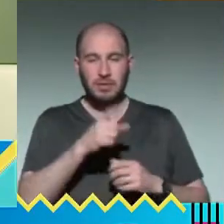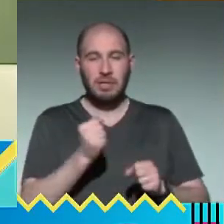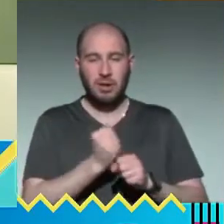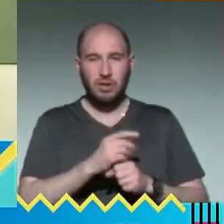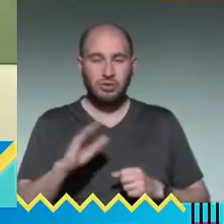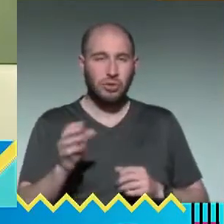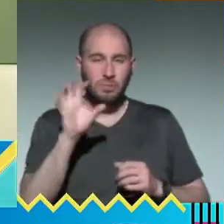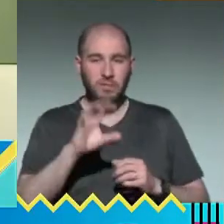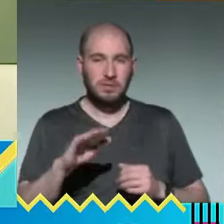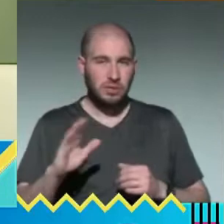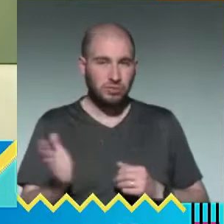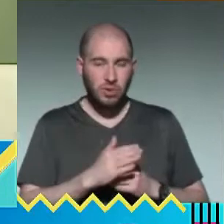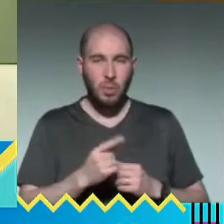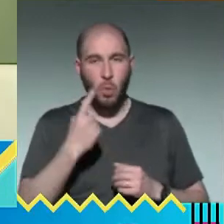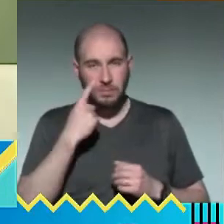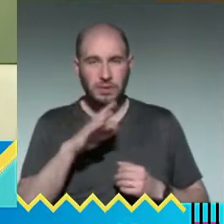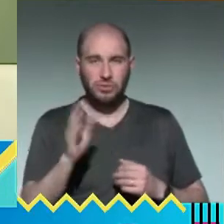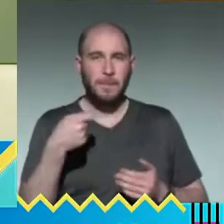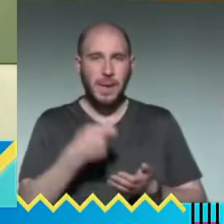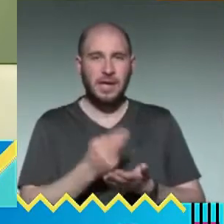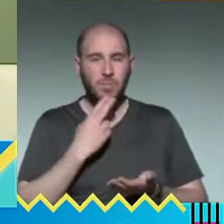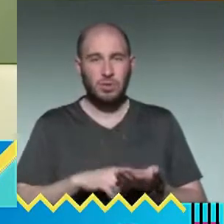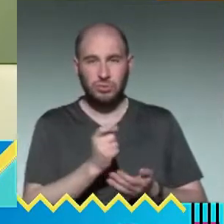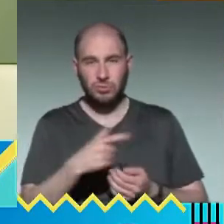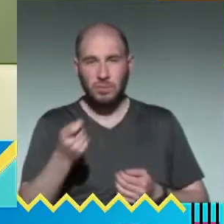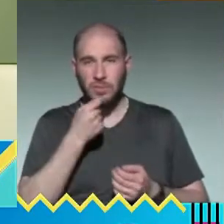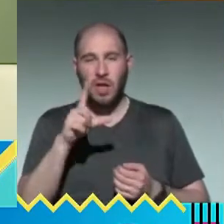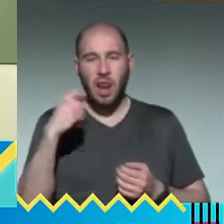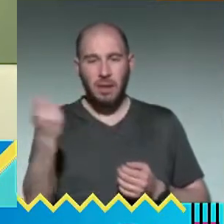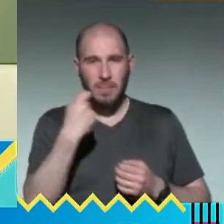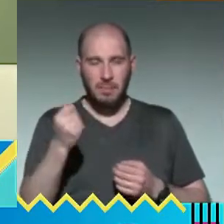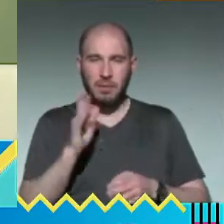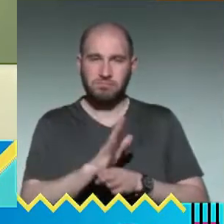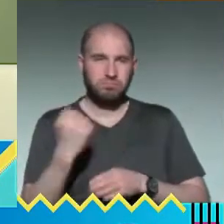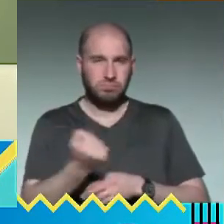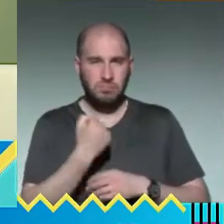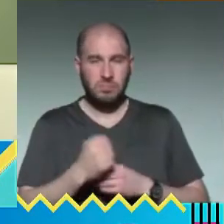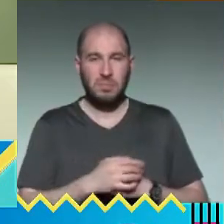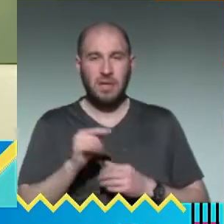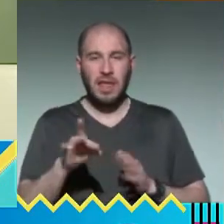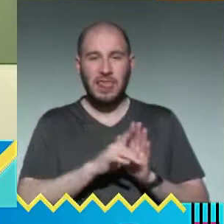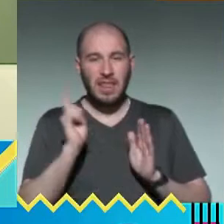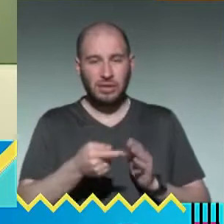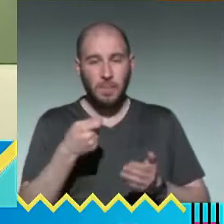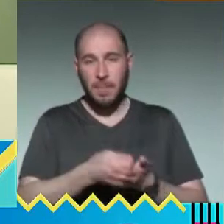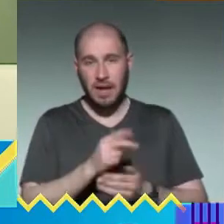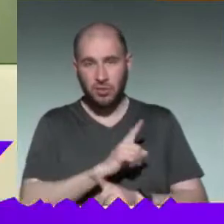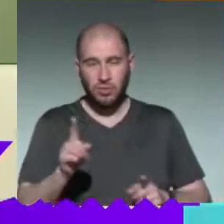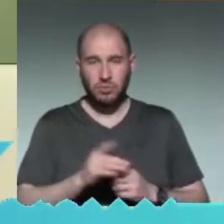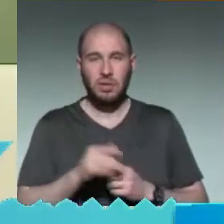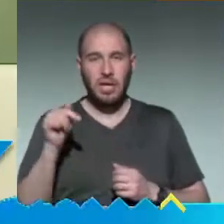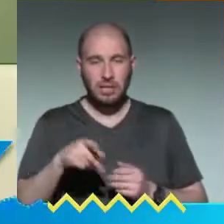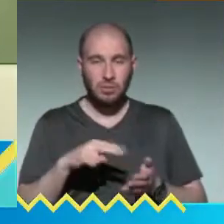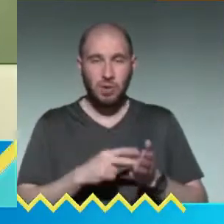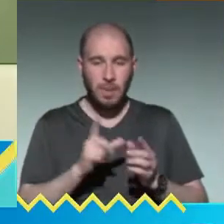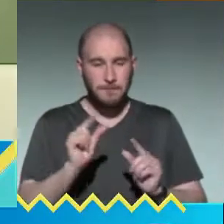de todas las provincias y todos los municipios paguen ganancias. El caso de La Pampa es bastante significativo, donde por un decreto no pagan ganancias y eso